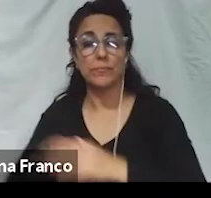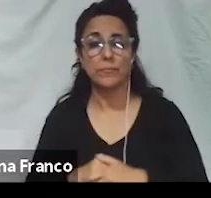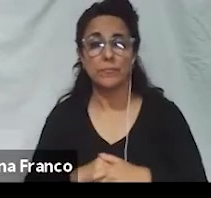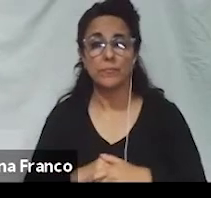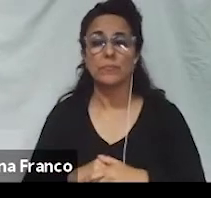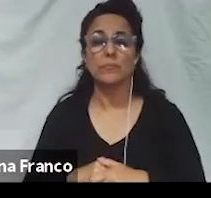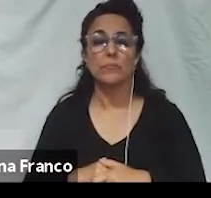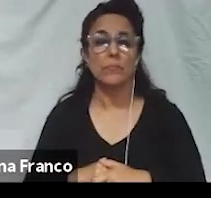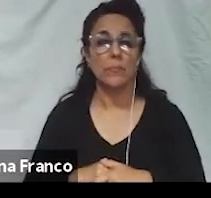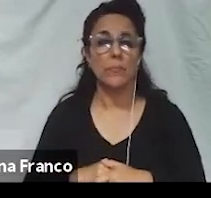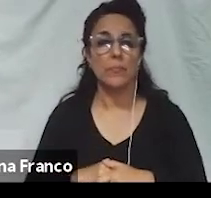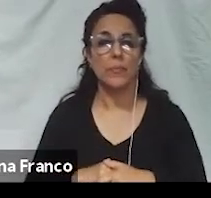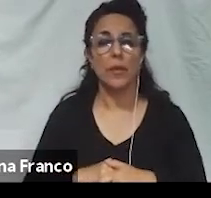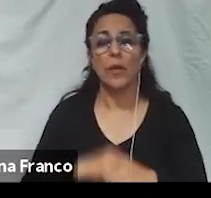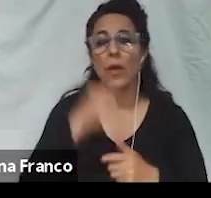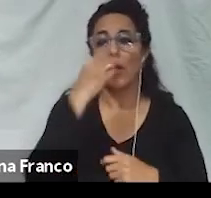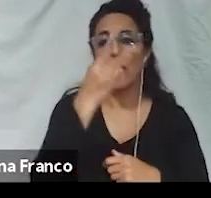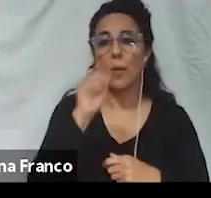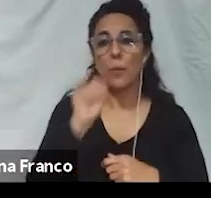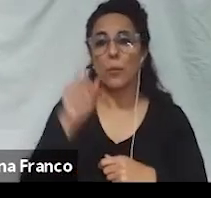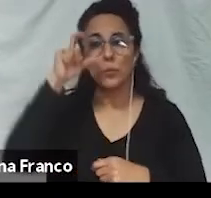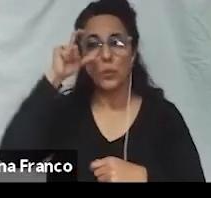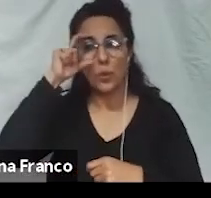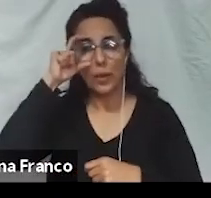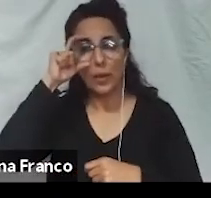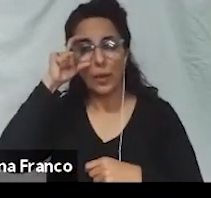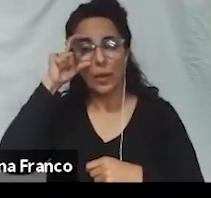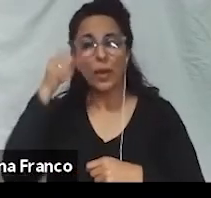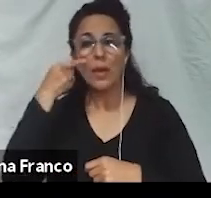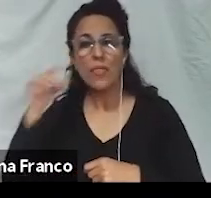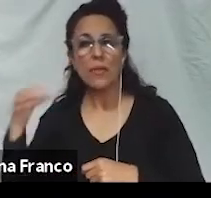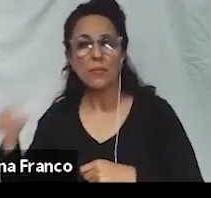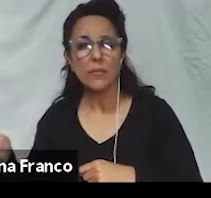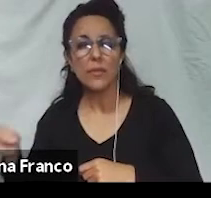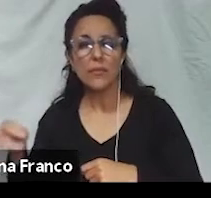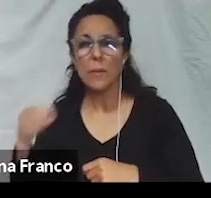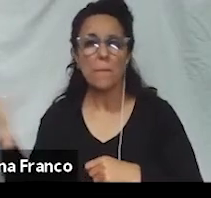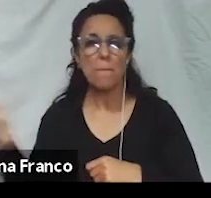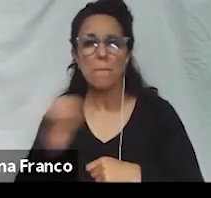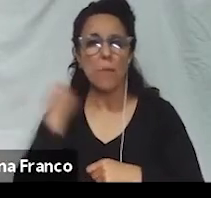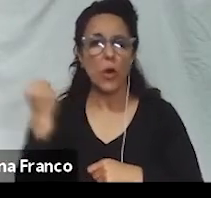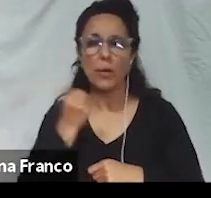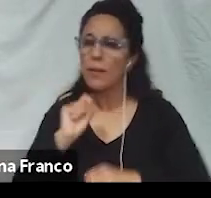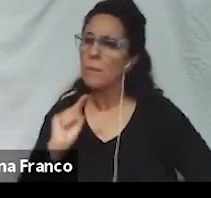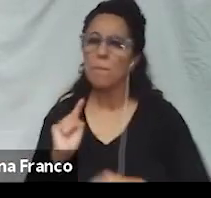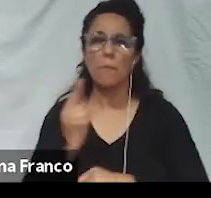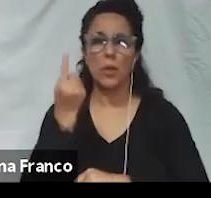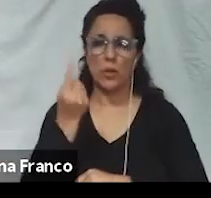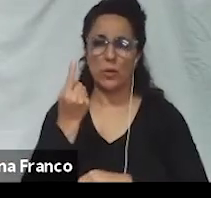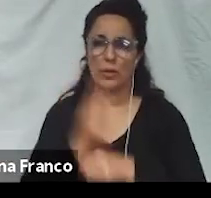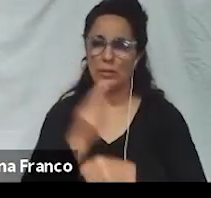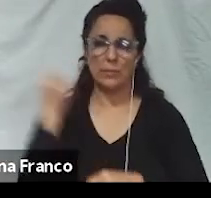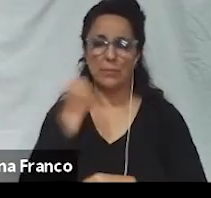Y finalmente, en el paso 2.e es identificar otras páginas web relevantes, que acá es como que priorizar un